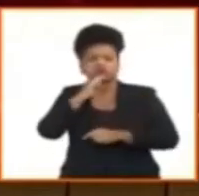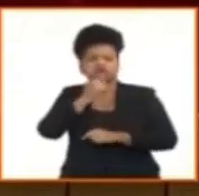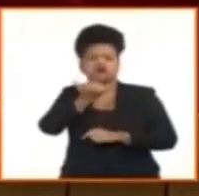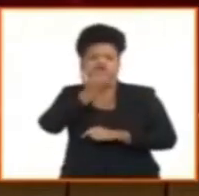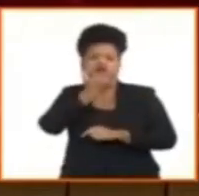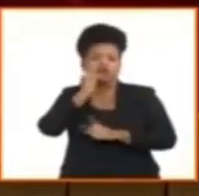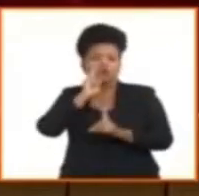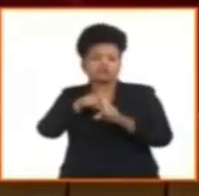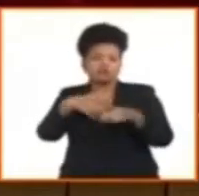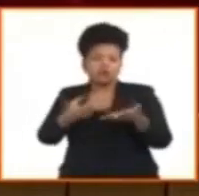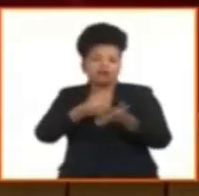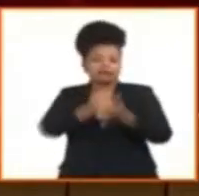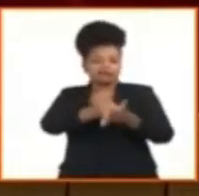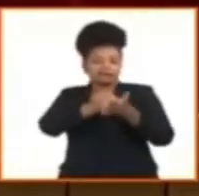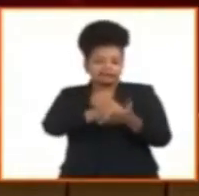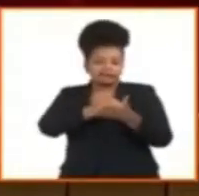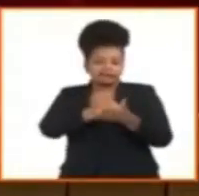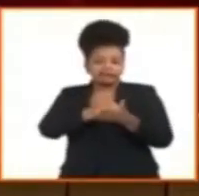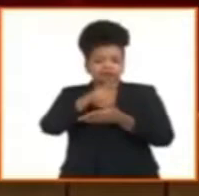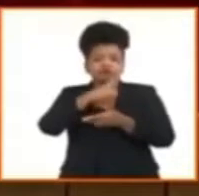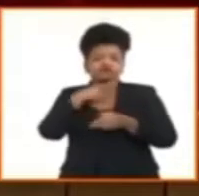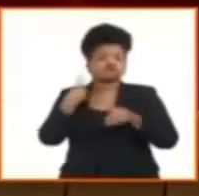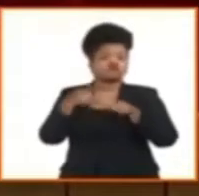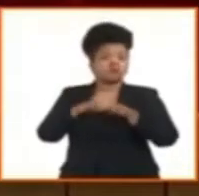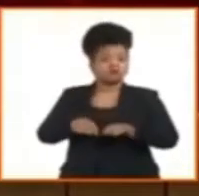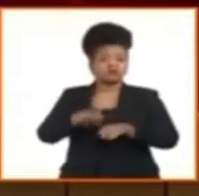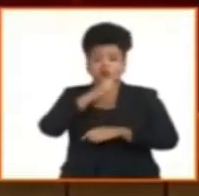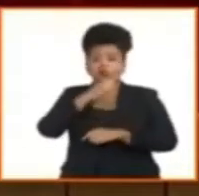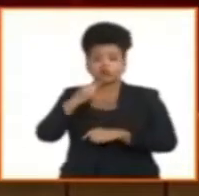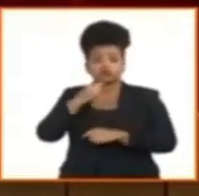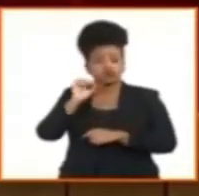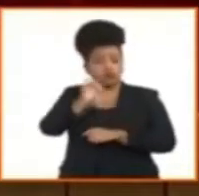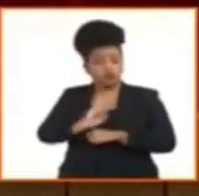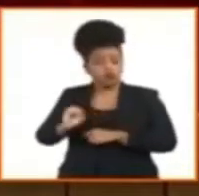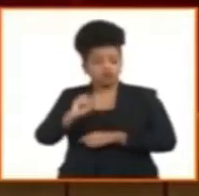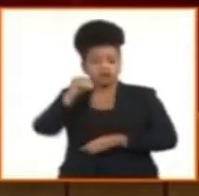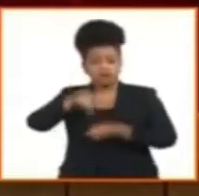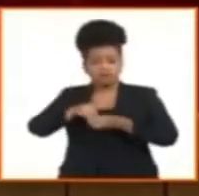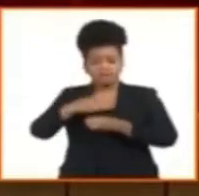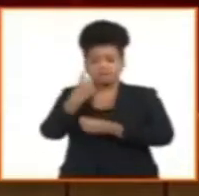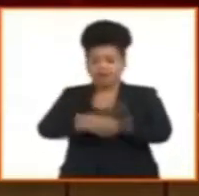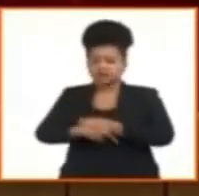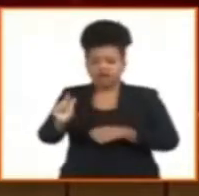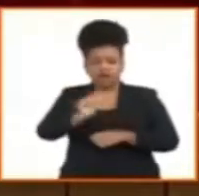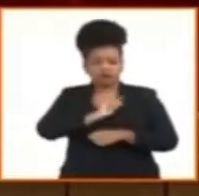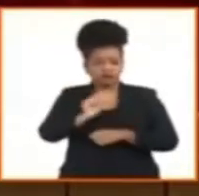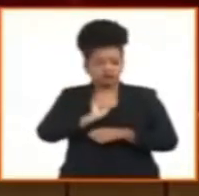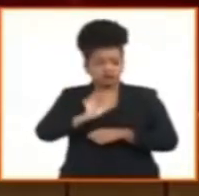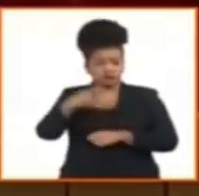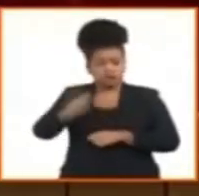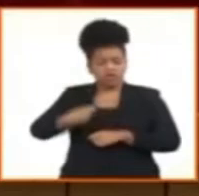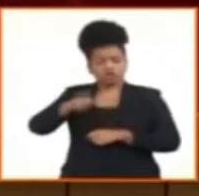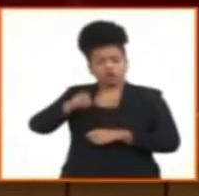presión y la suspensión de la Federación de Rusia a organismos multilaterales, como ha sido el reciente caso del Consejo de los Derechos Humanos,